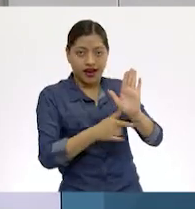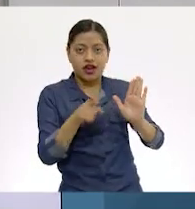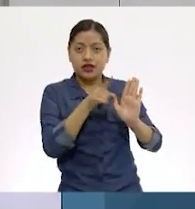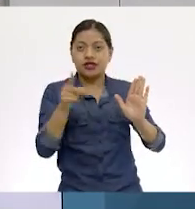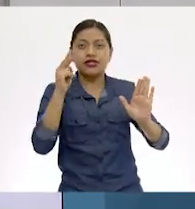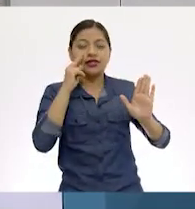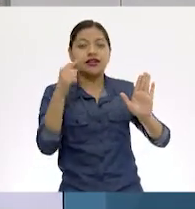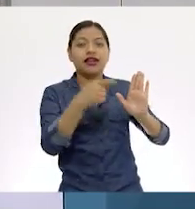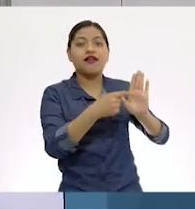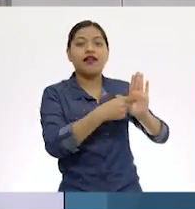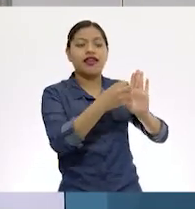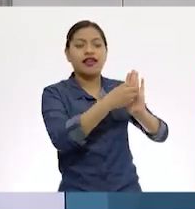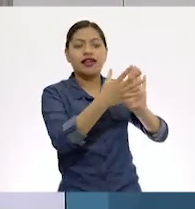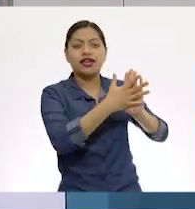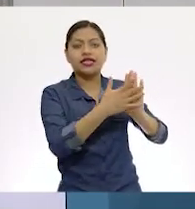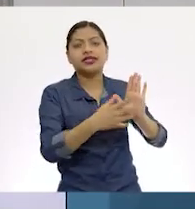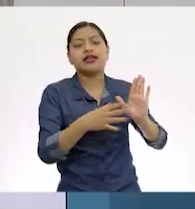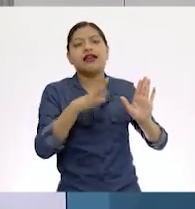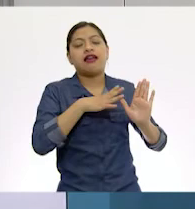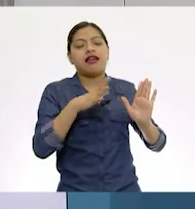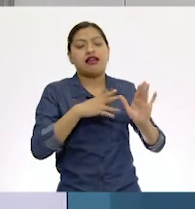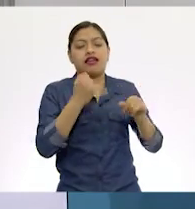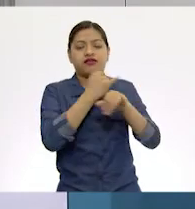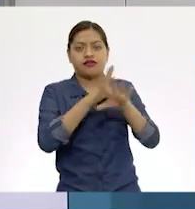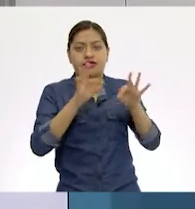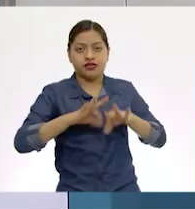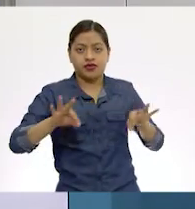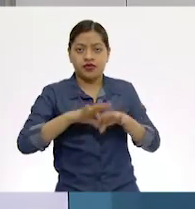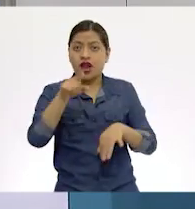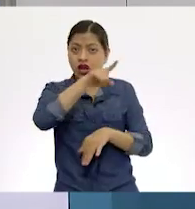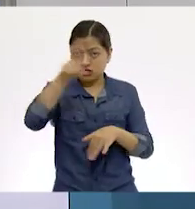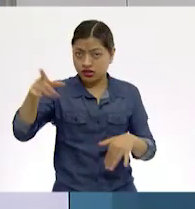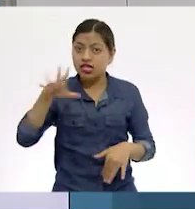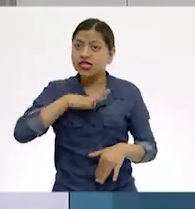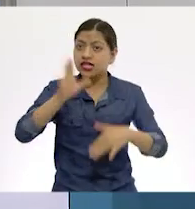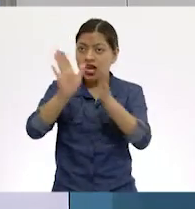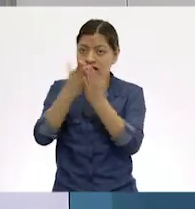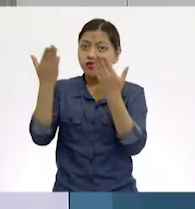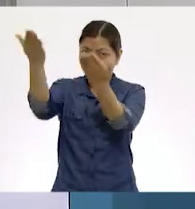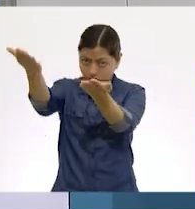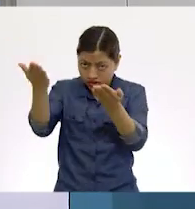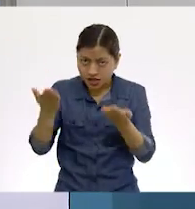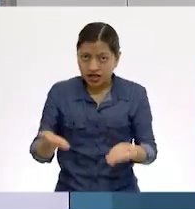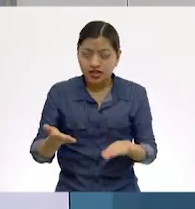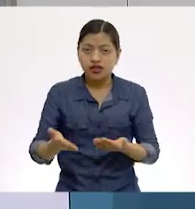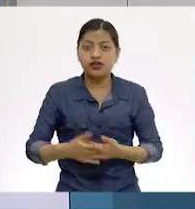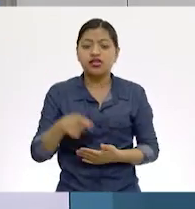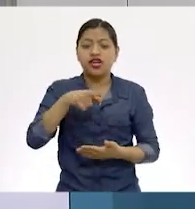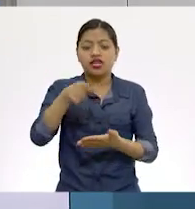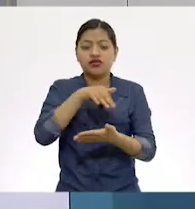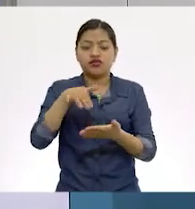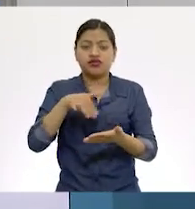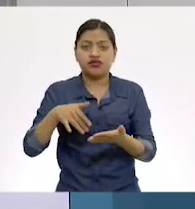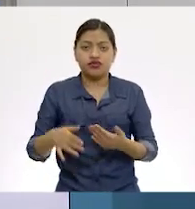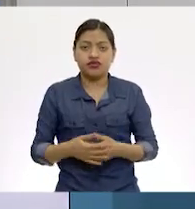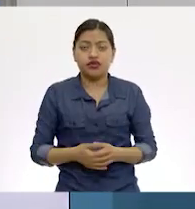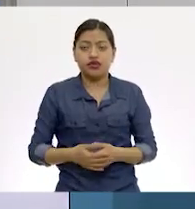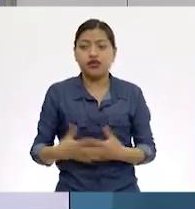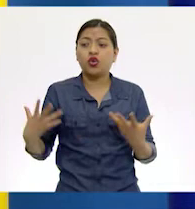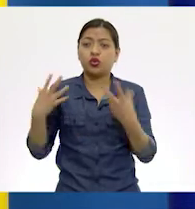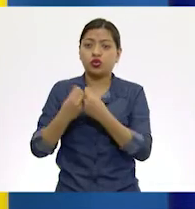datos son importantes. Y ustedes en casa, vayan haciendo los libros que tienen a la mano. Tomen el que a ustedes les gusta y vamos trabajándolo juntos. ¿Les